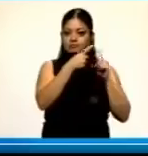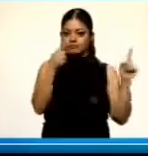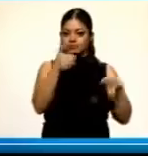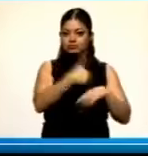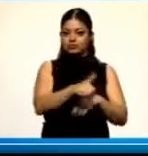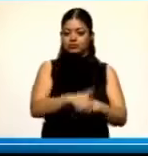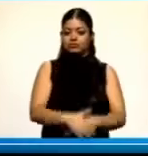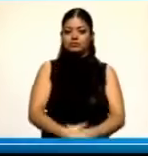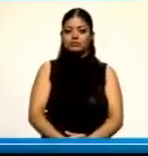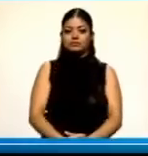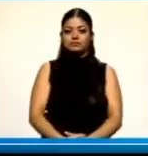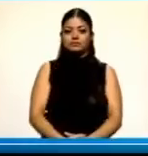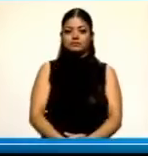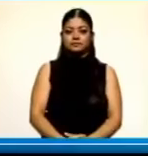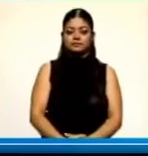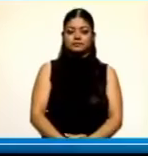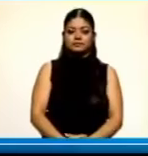55-3601-7599 y